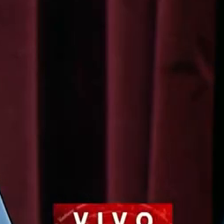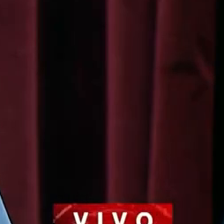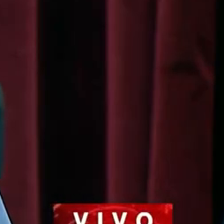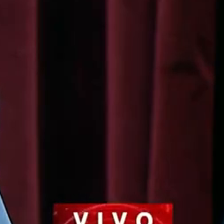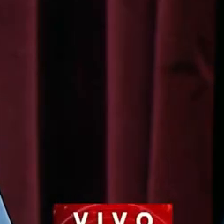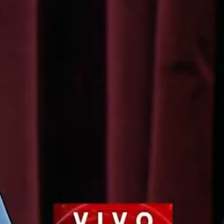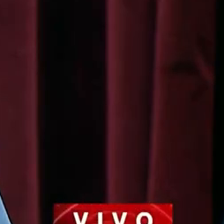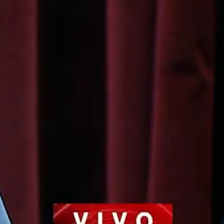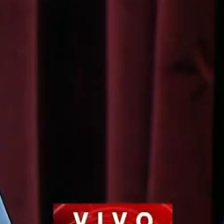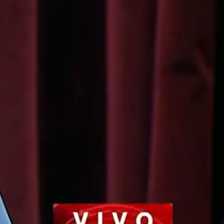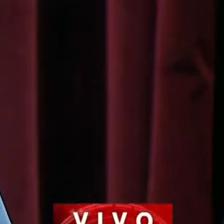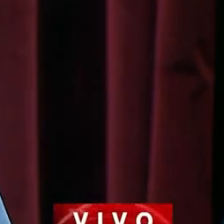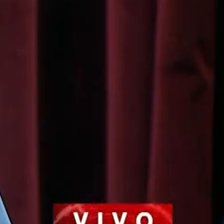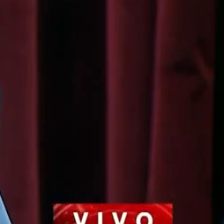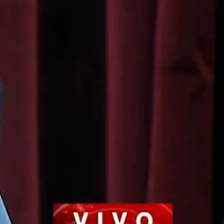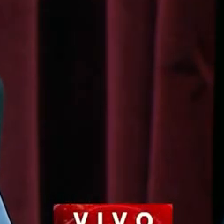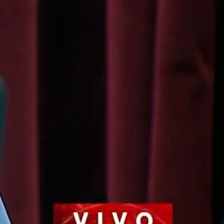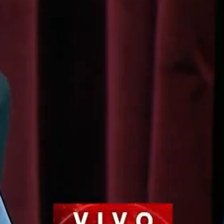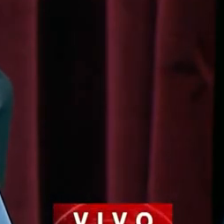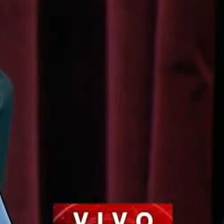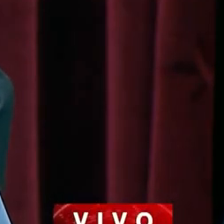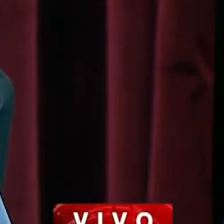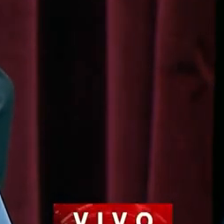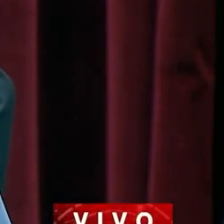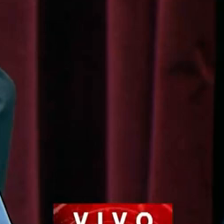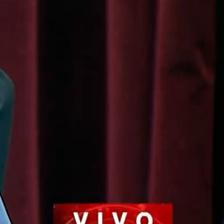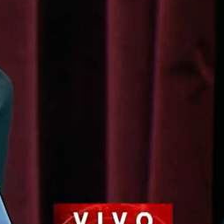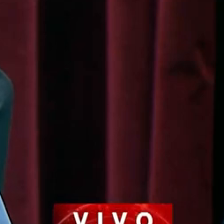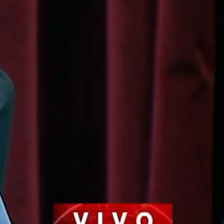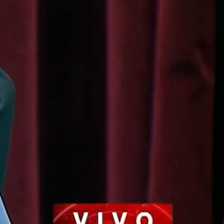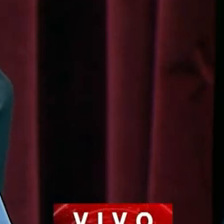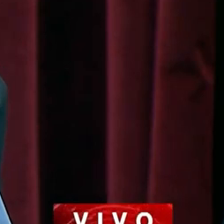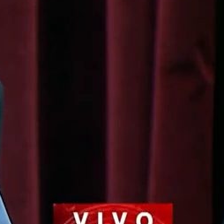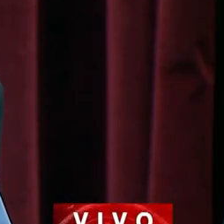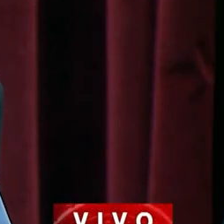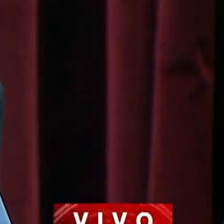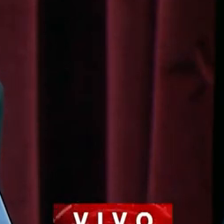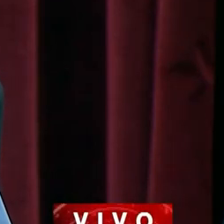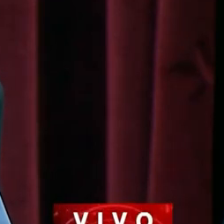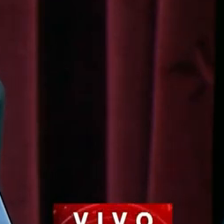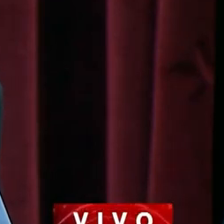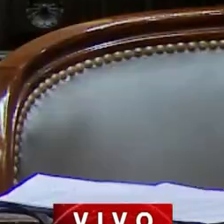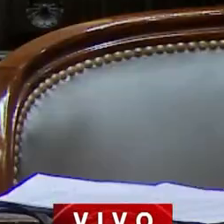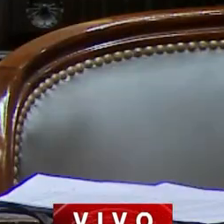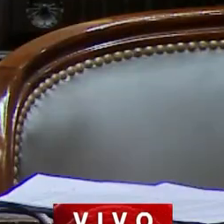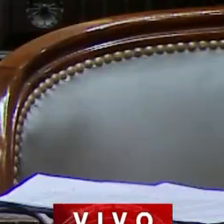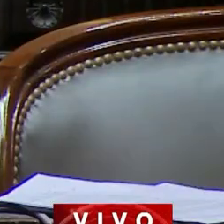Continúa en uso de la palabra el diputado por la provincia de Salta, Miguel Nani.